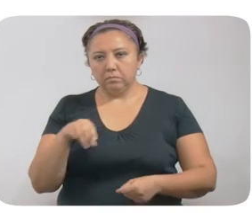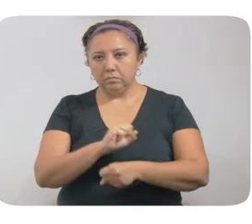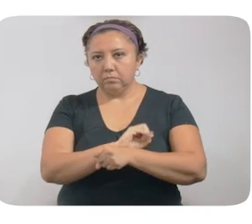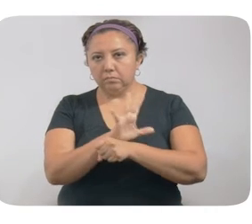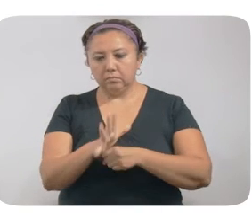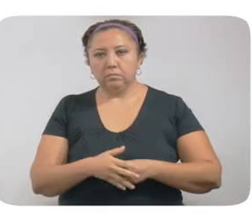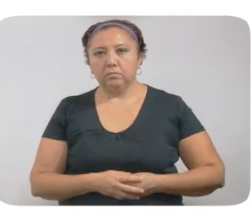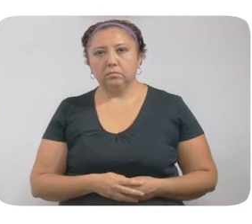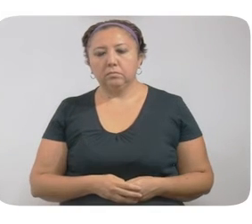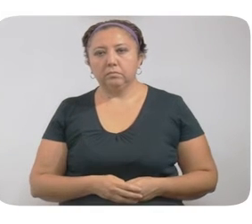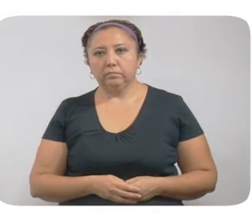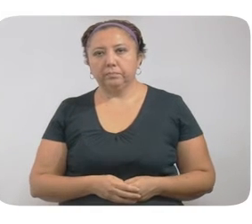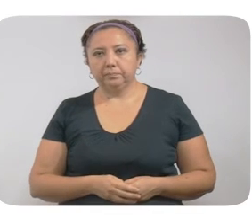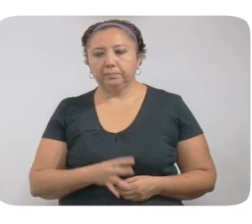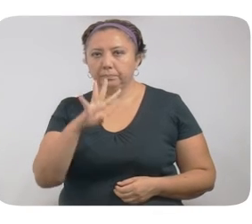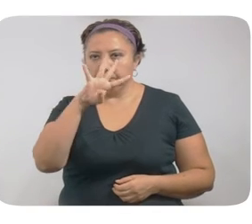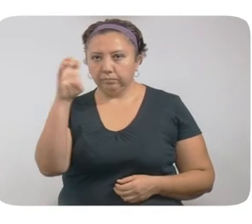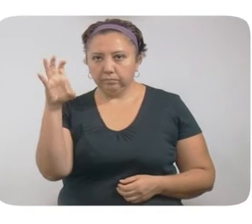del coronavirus.